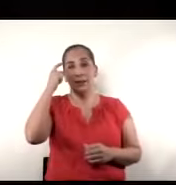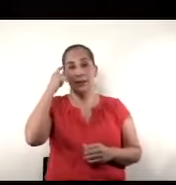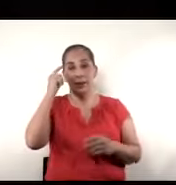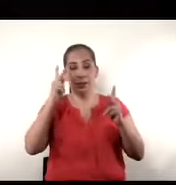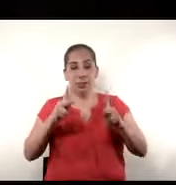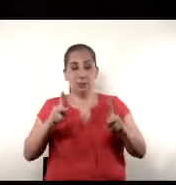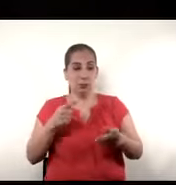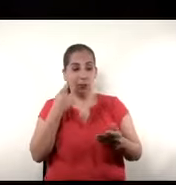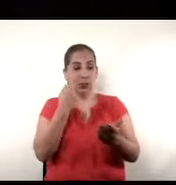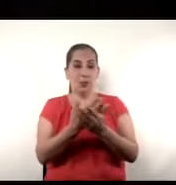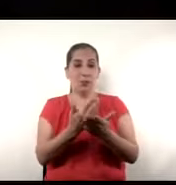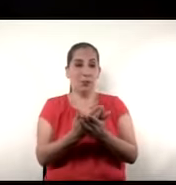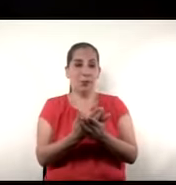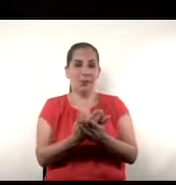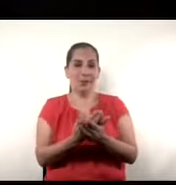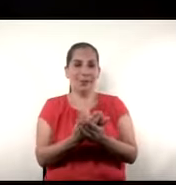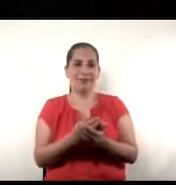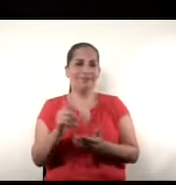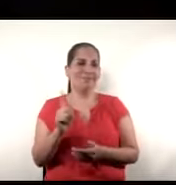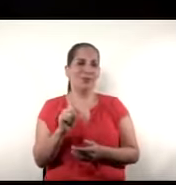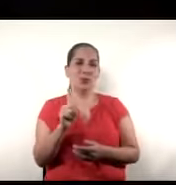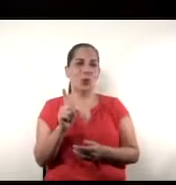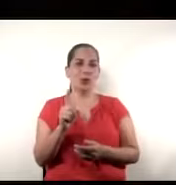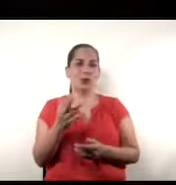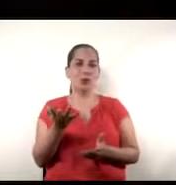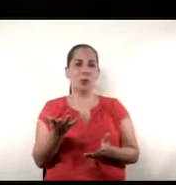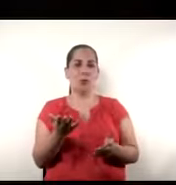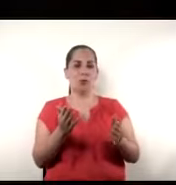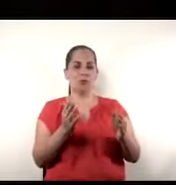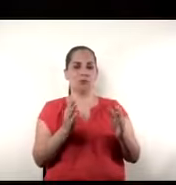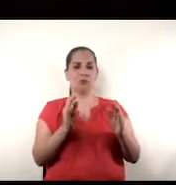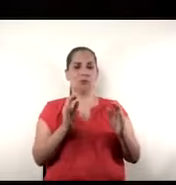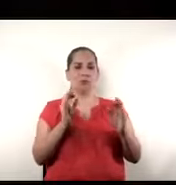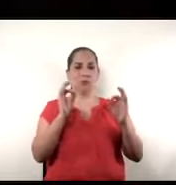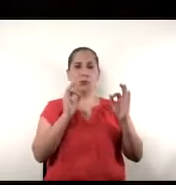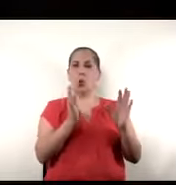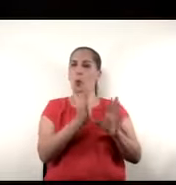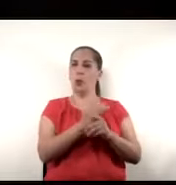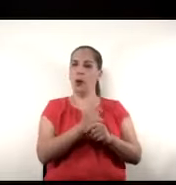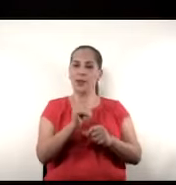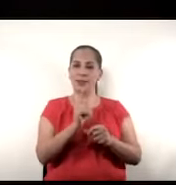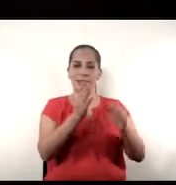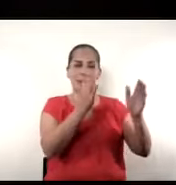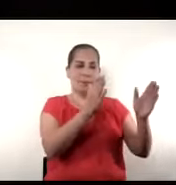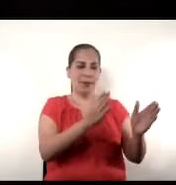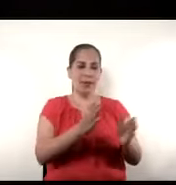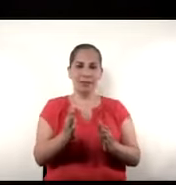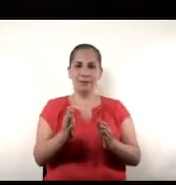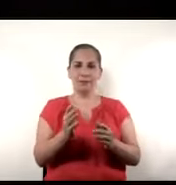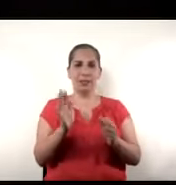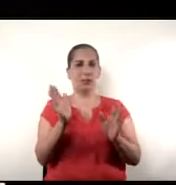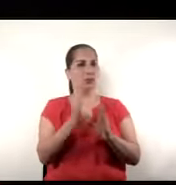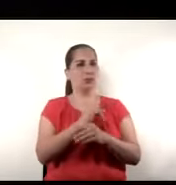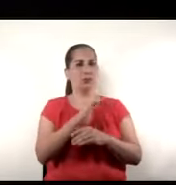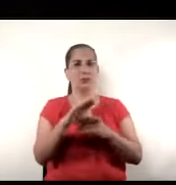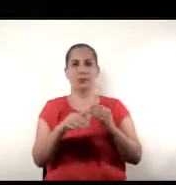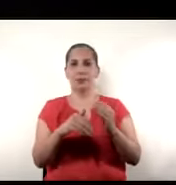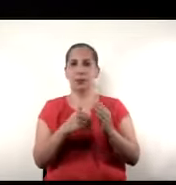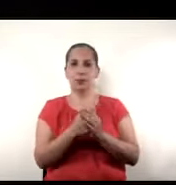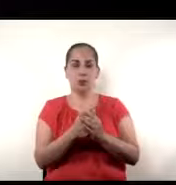proponían no era el ordenamiento, sino la absoluta planificación central de todo,